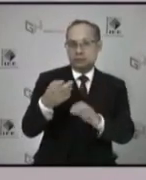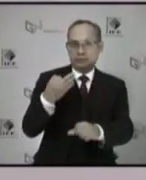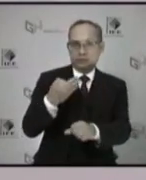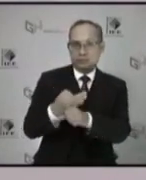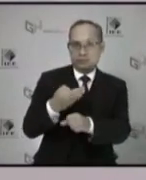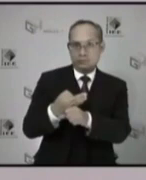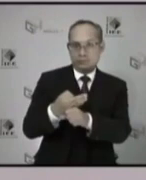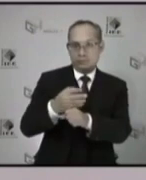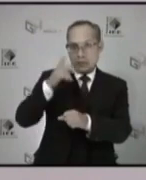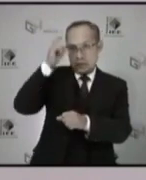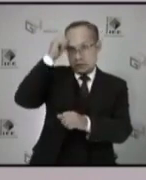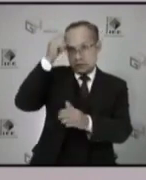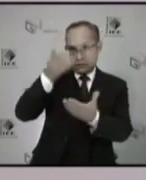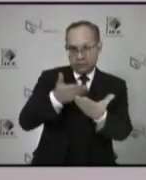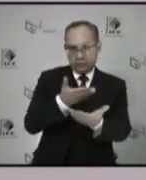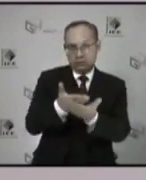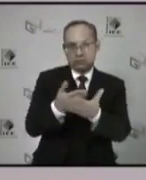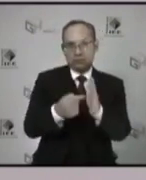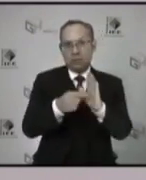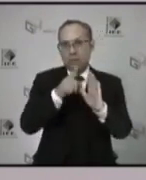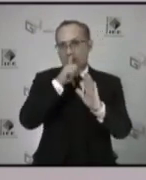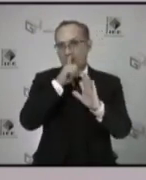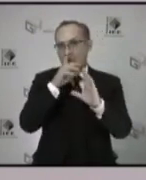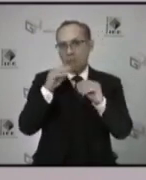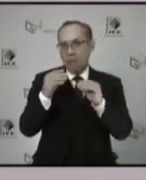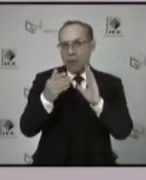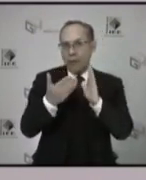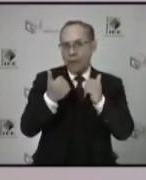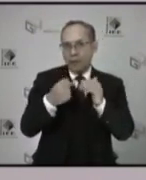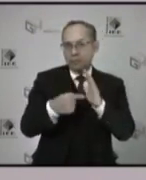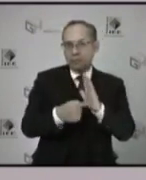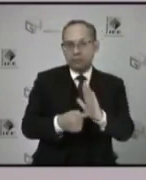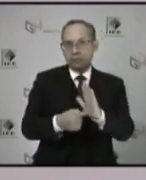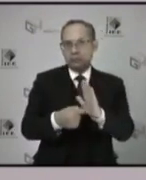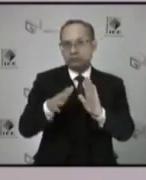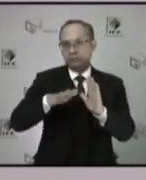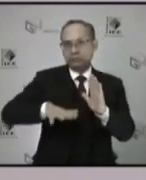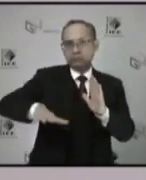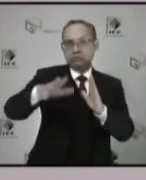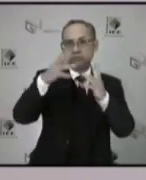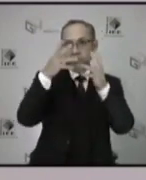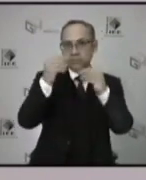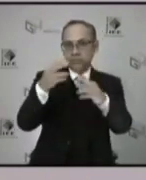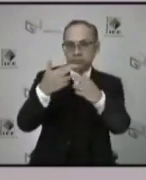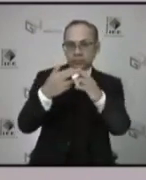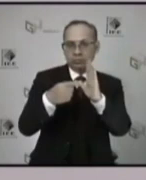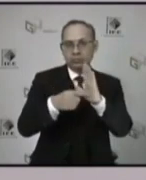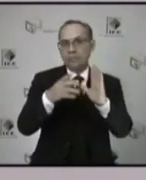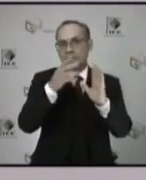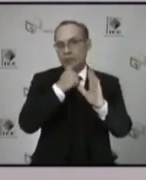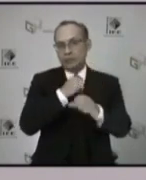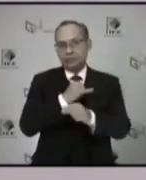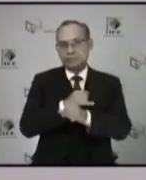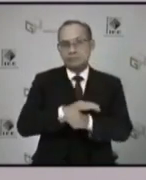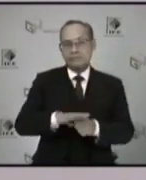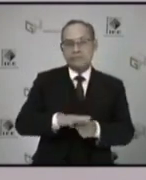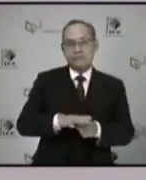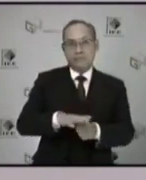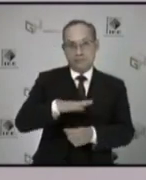requieren para atender a tanta población, ya que las 17 jurisdicciones